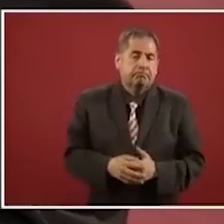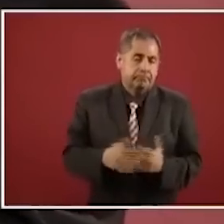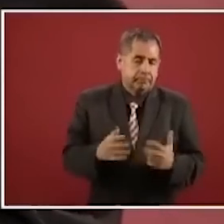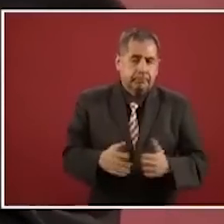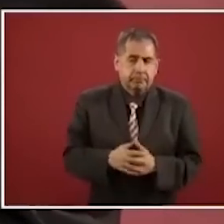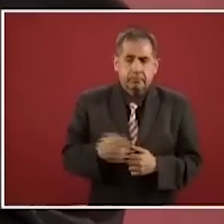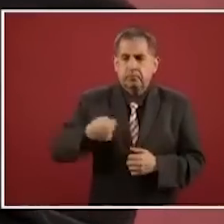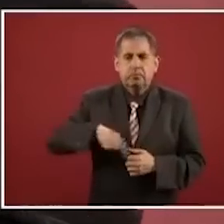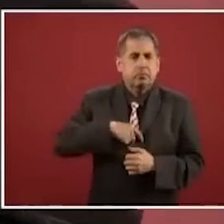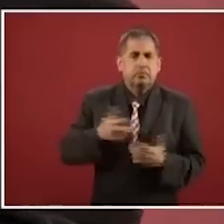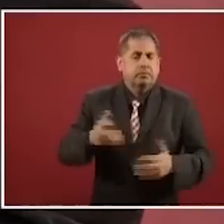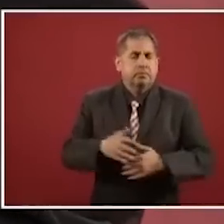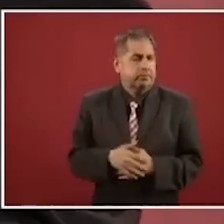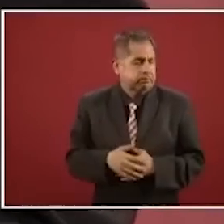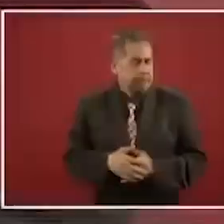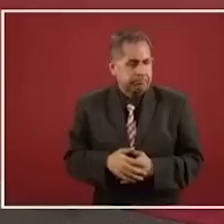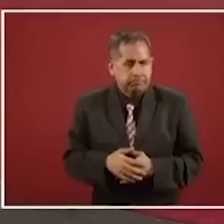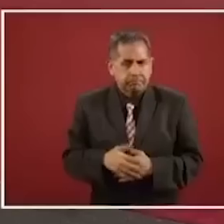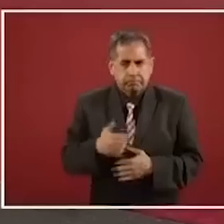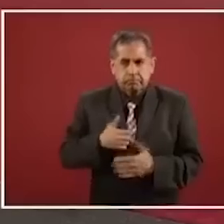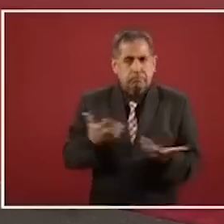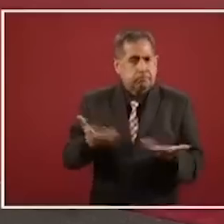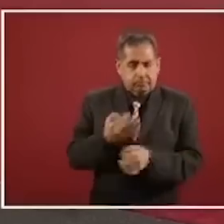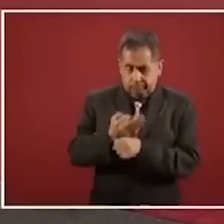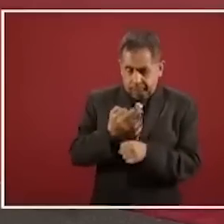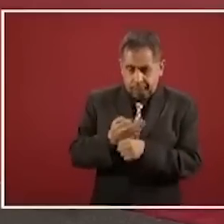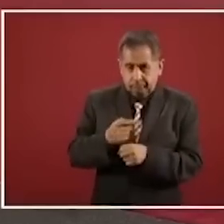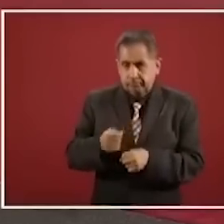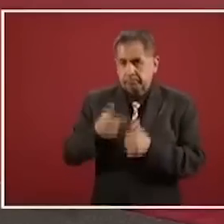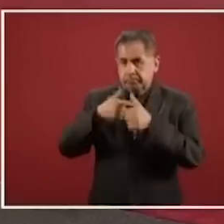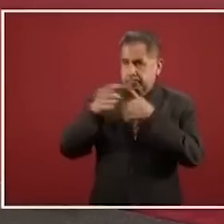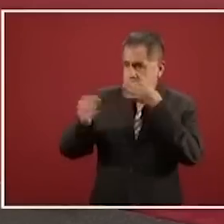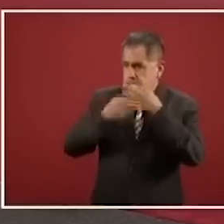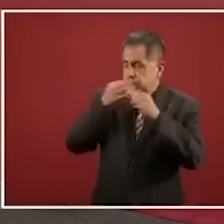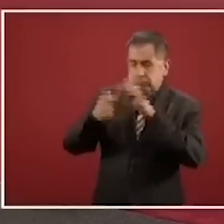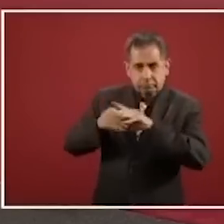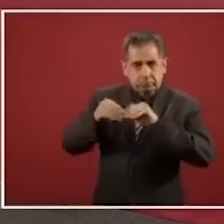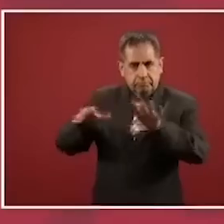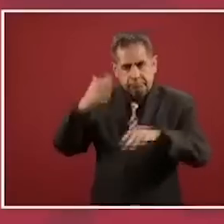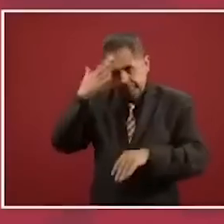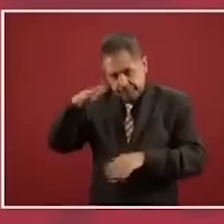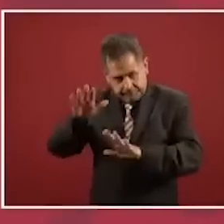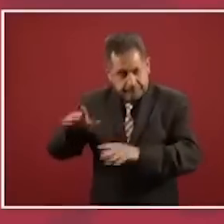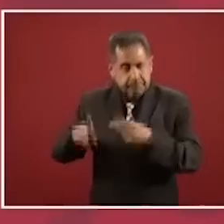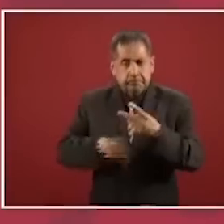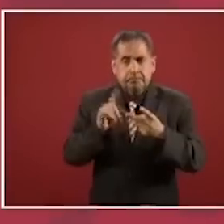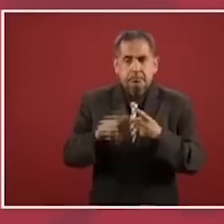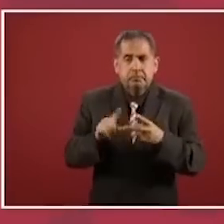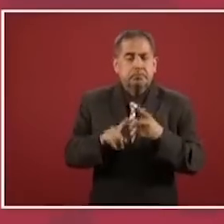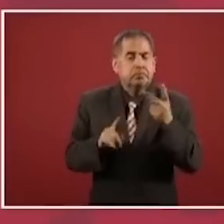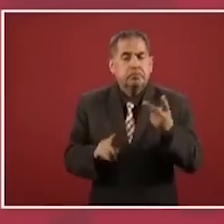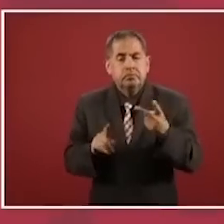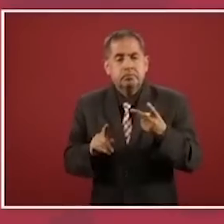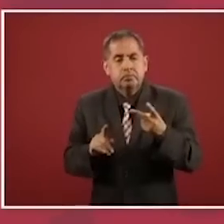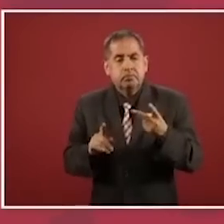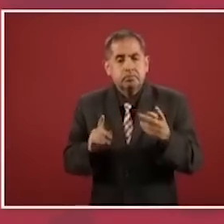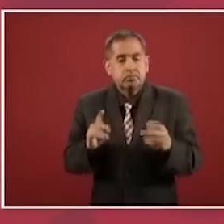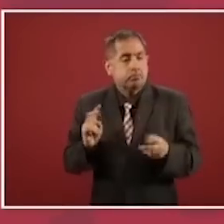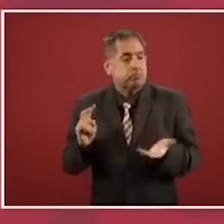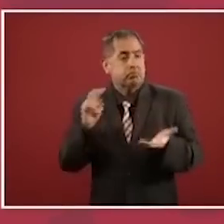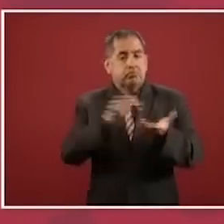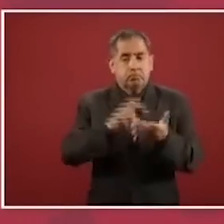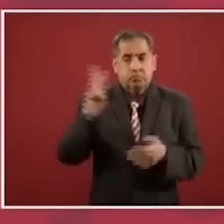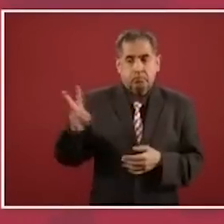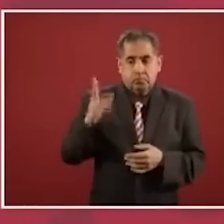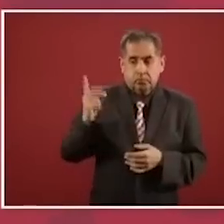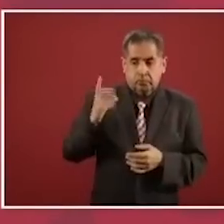¿Nosotros qué haremos? Bueno, pues haremos lo que estamos haciendo ahorita. Primero, informarlo a la opinión pública. Segundo, presentarse en Washington para decir,